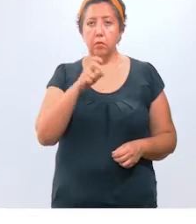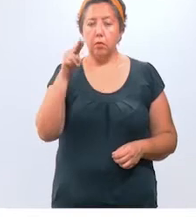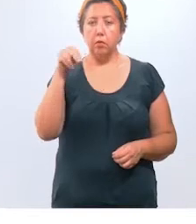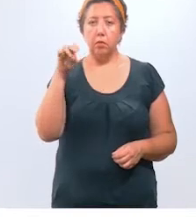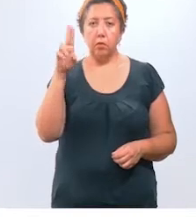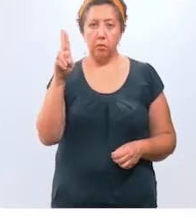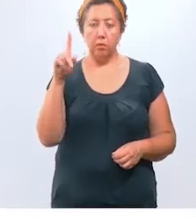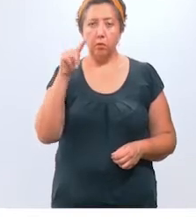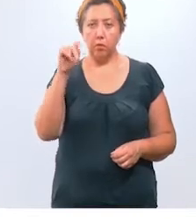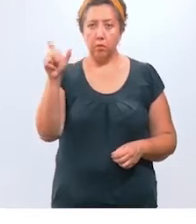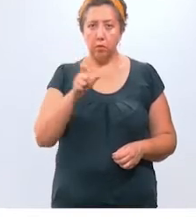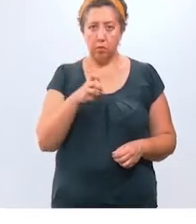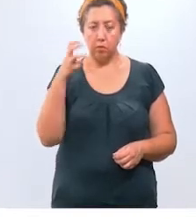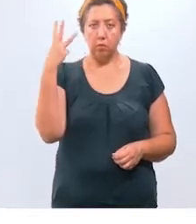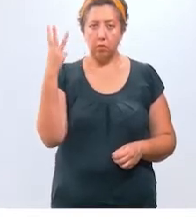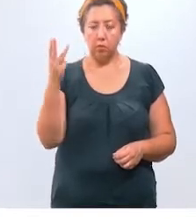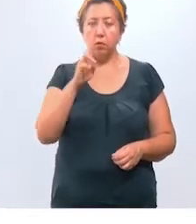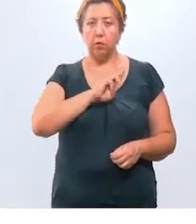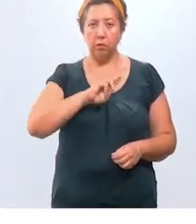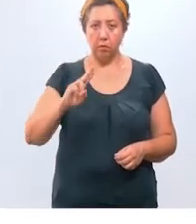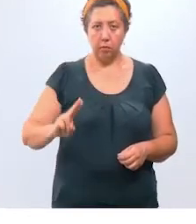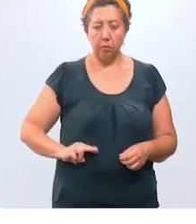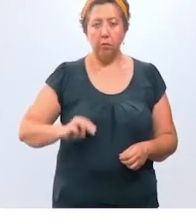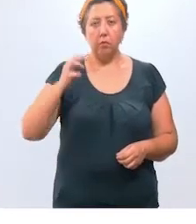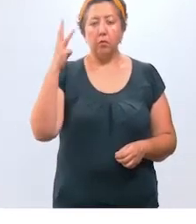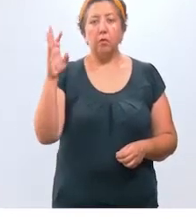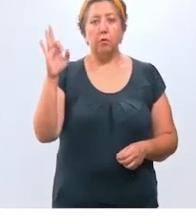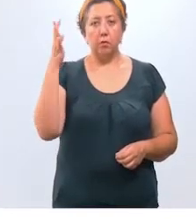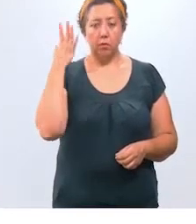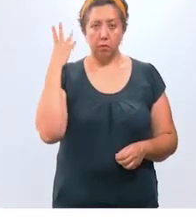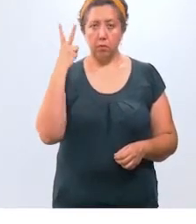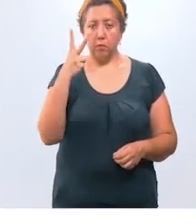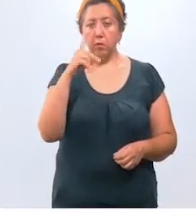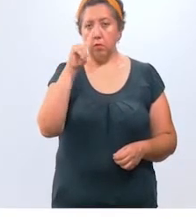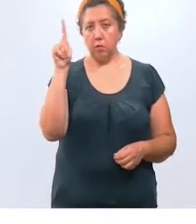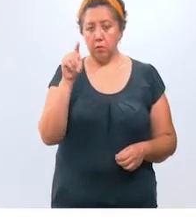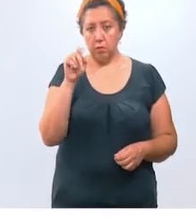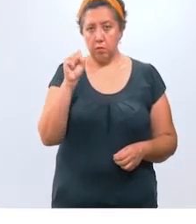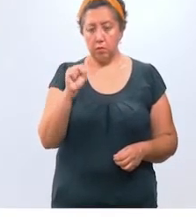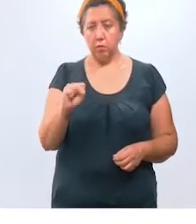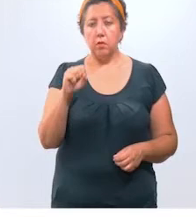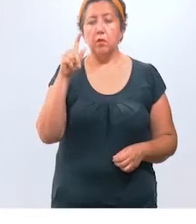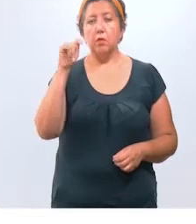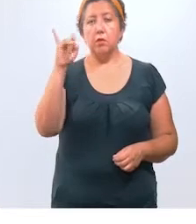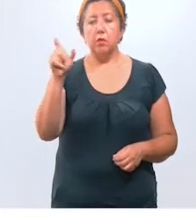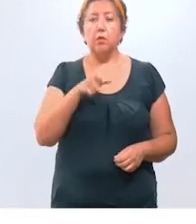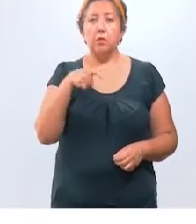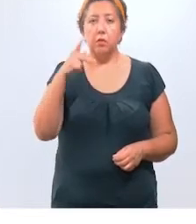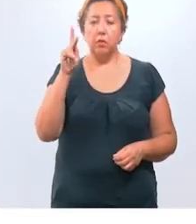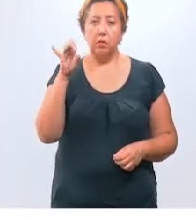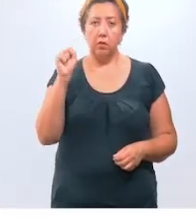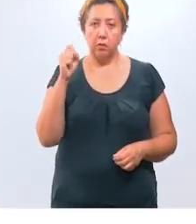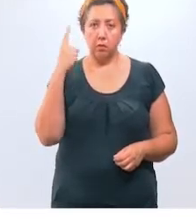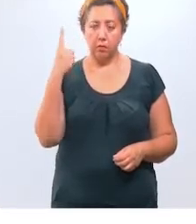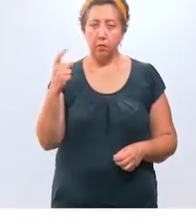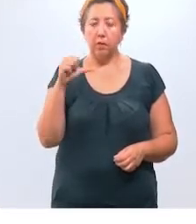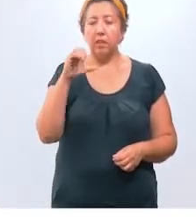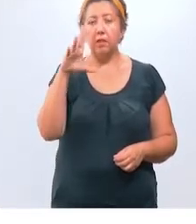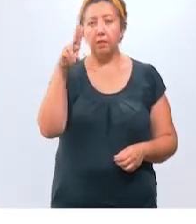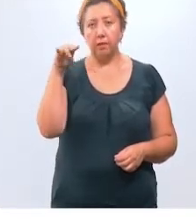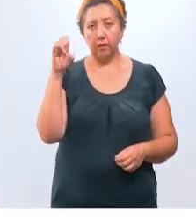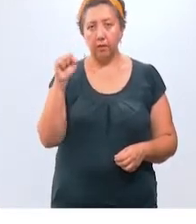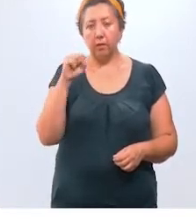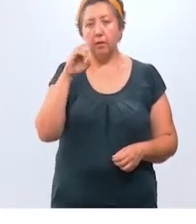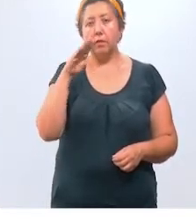y Tecash, 3 en Humán, 3 foráneos, 2 en Citás, Tecó y Tixcocop, 1 en